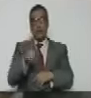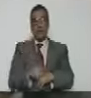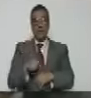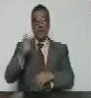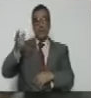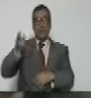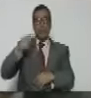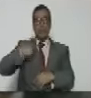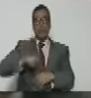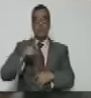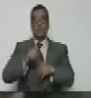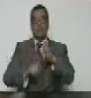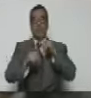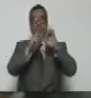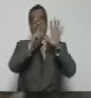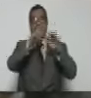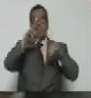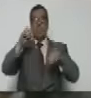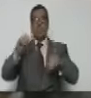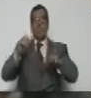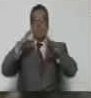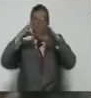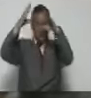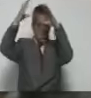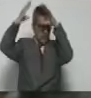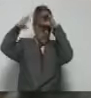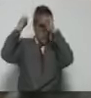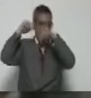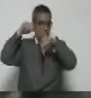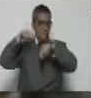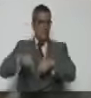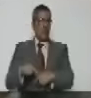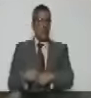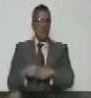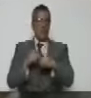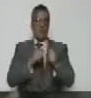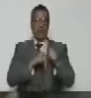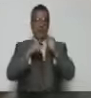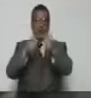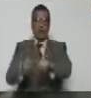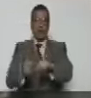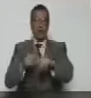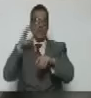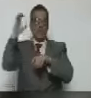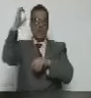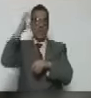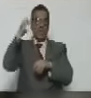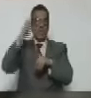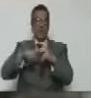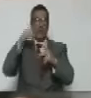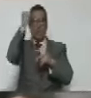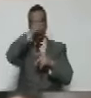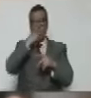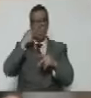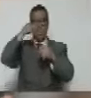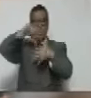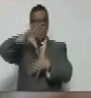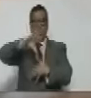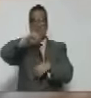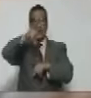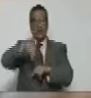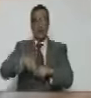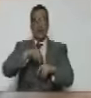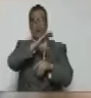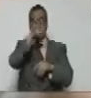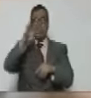hay casi 70 embajadores acreditados de Europa, África, América Latina,